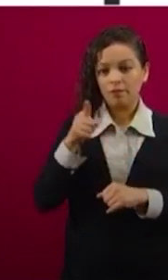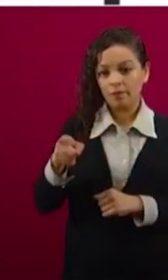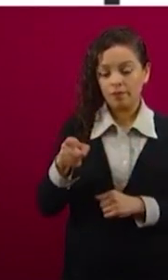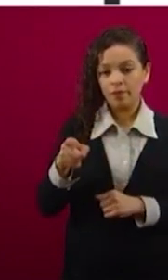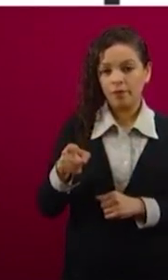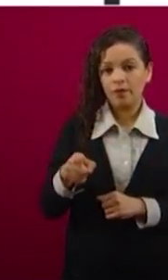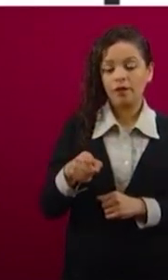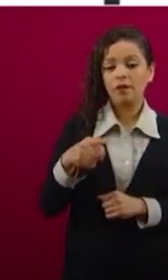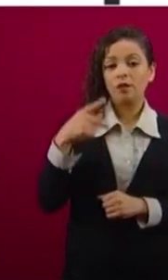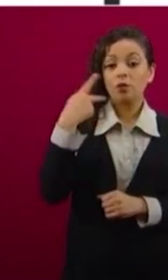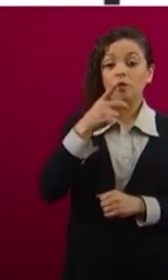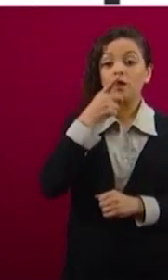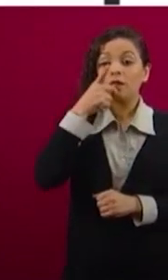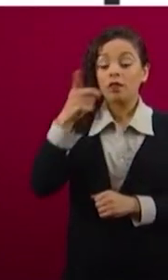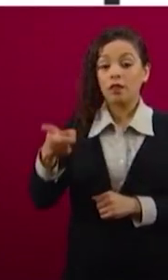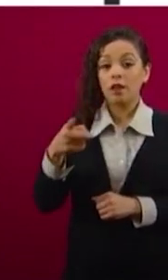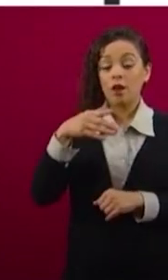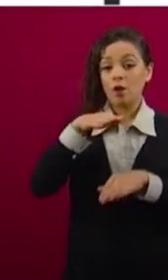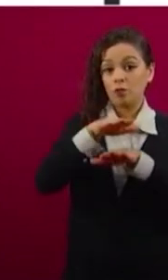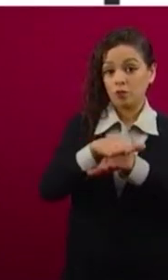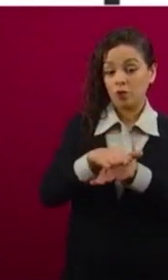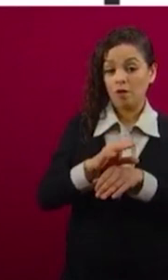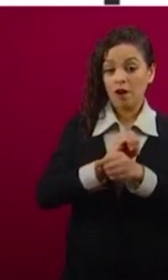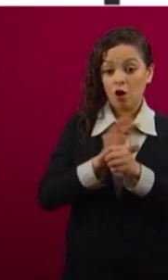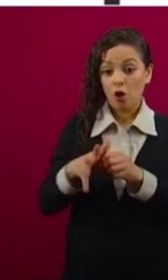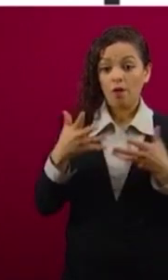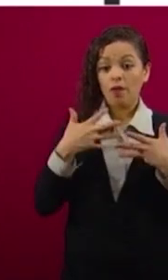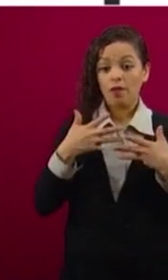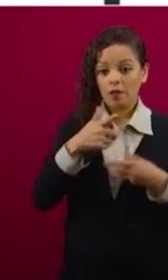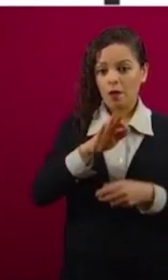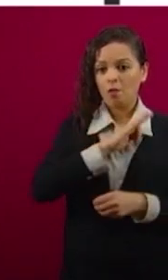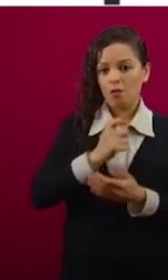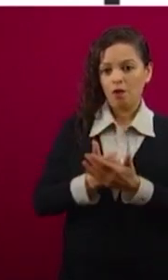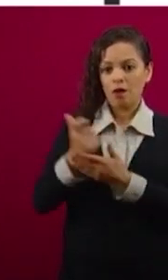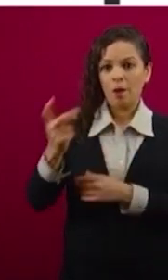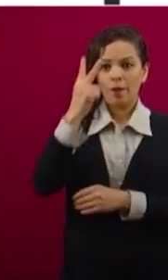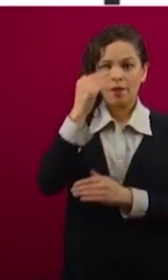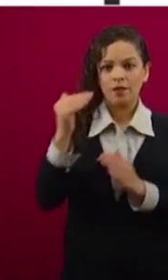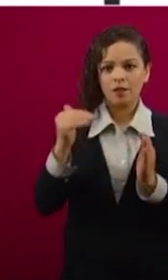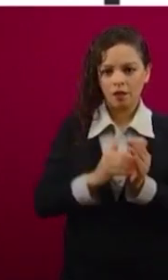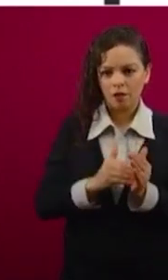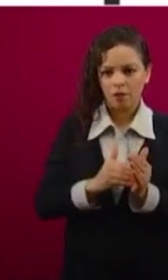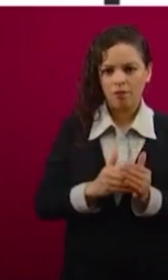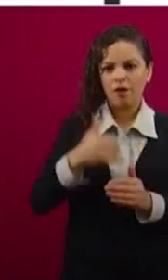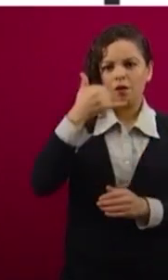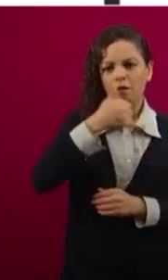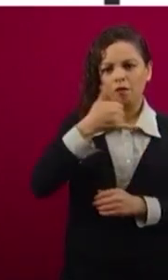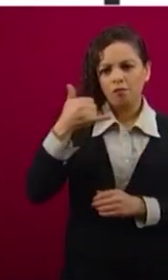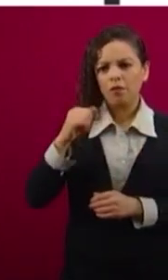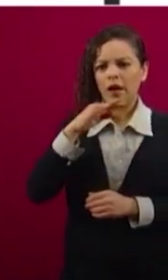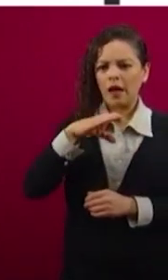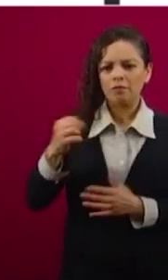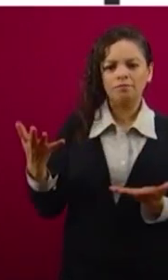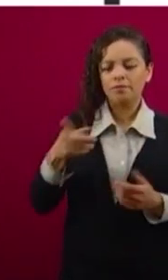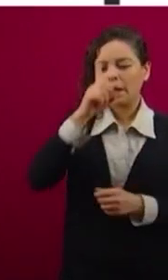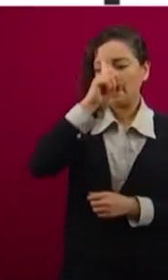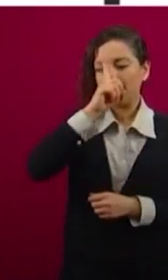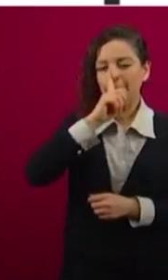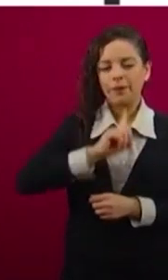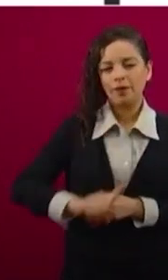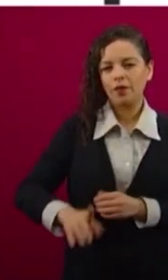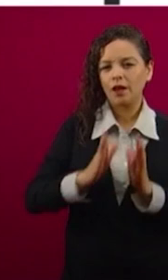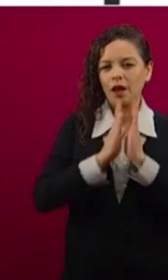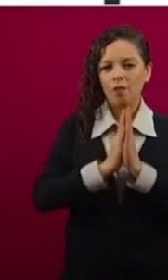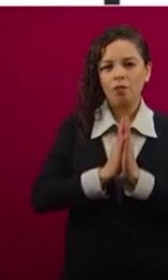bono de 25 mil pesos el índice y en fin entonces esto lo que les queremos pedir es no caigan y